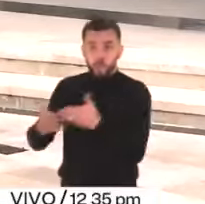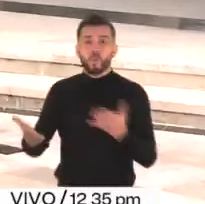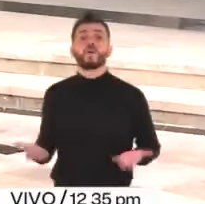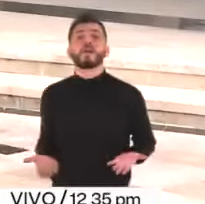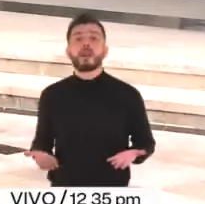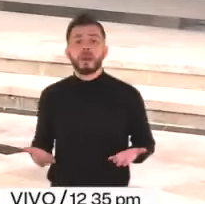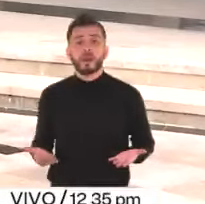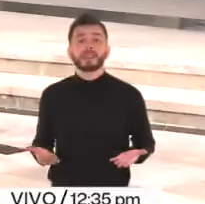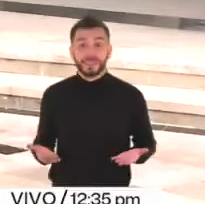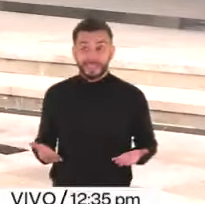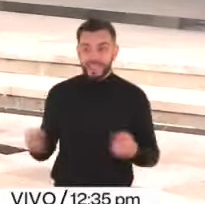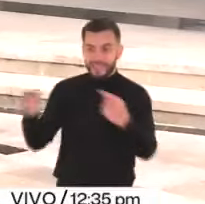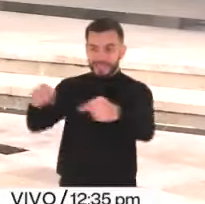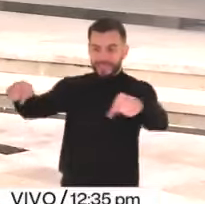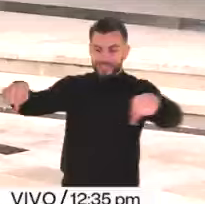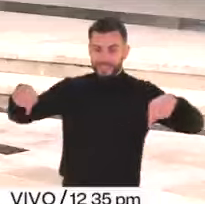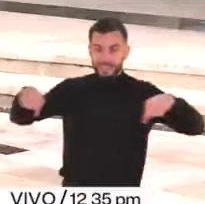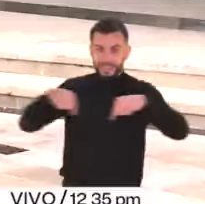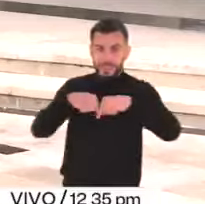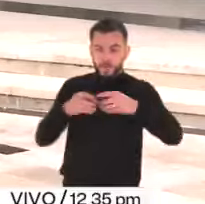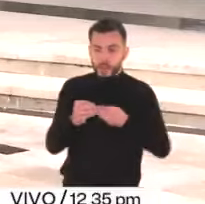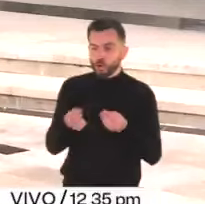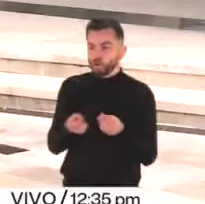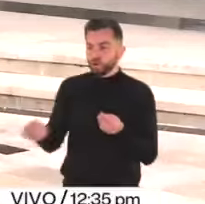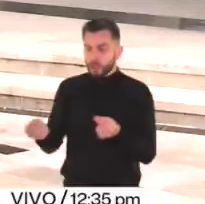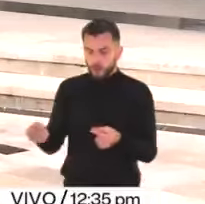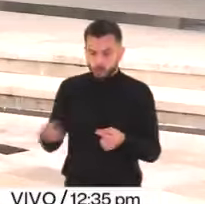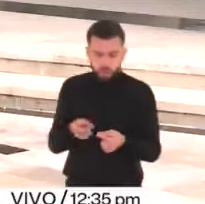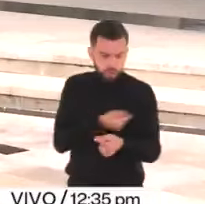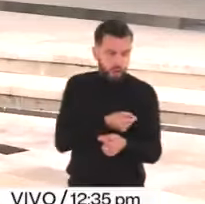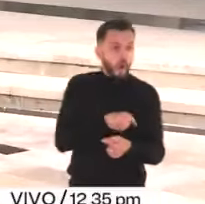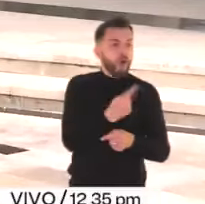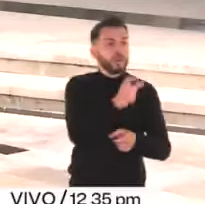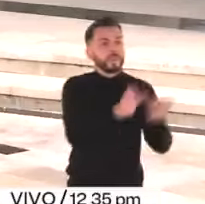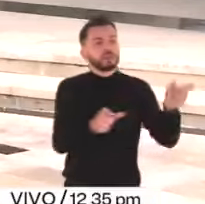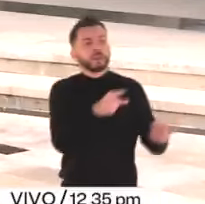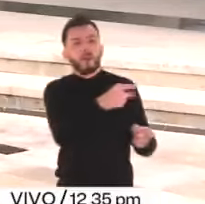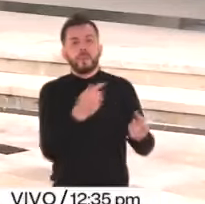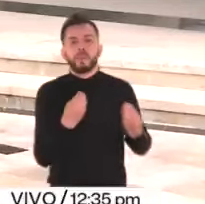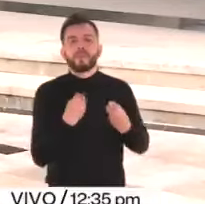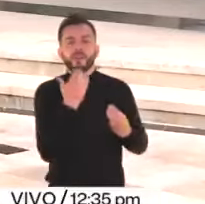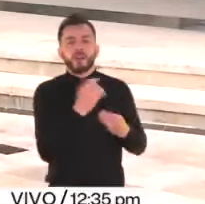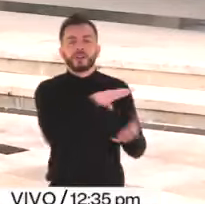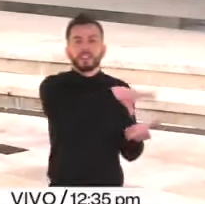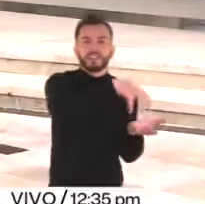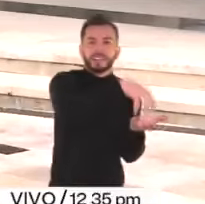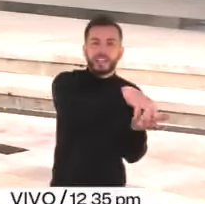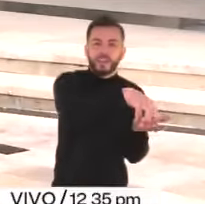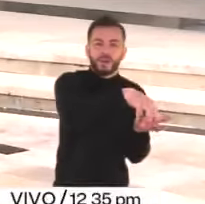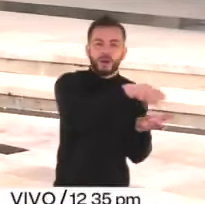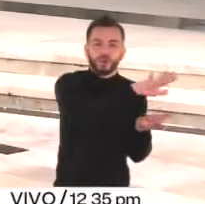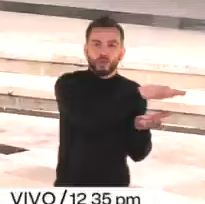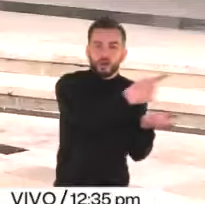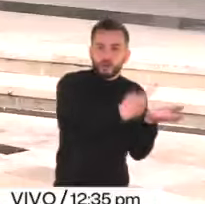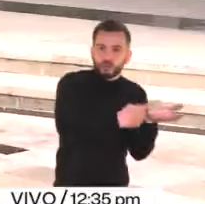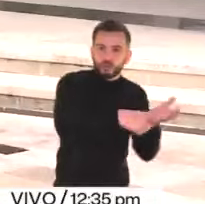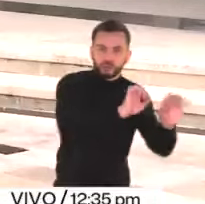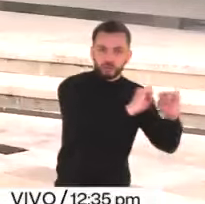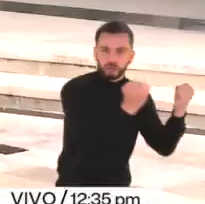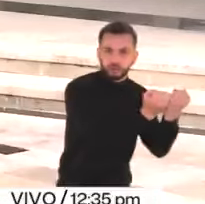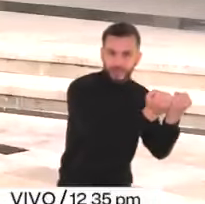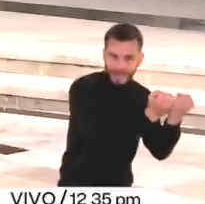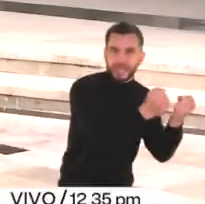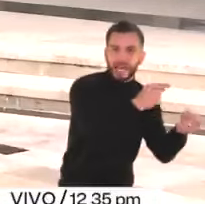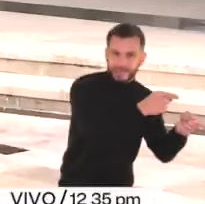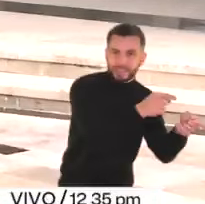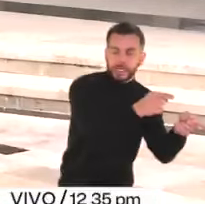Palacio de Justicia, sino también aquellos que se encuentran en otro punto de la ciudad, en la sala de instrucción de este tribunal. tribunal. Asimismo, reveló que en horas de la